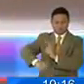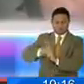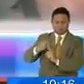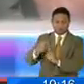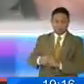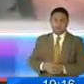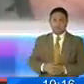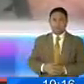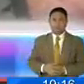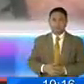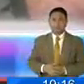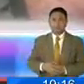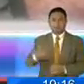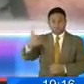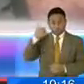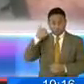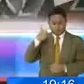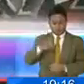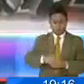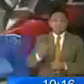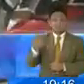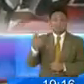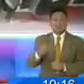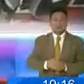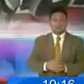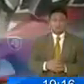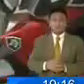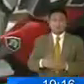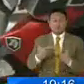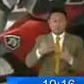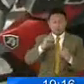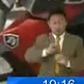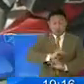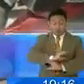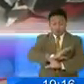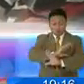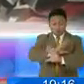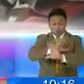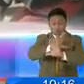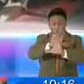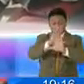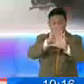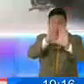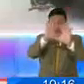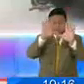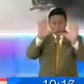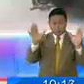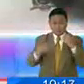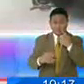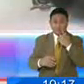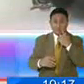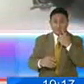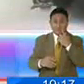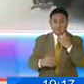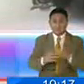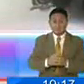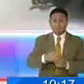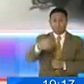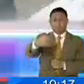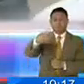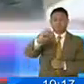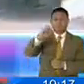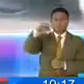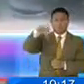valor. Teléfono y la billetera. Cuando la luz del nuevo día poco a poco iba cubriendo la ciudad, agentes del grupo de operaciones